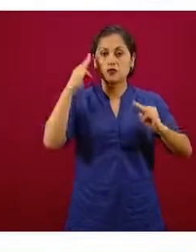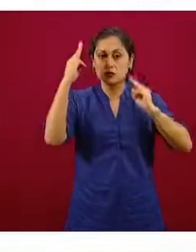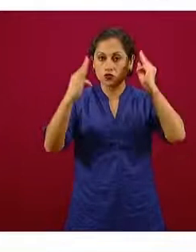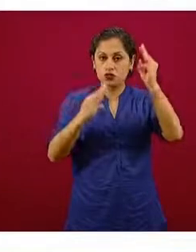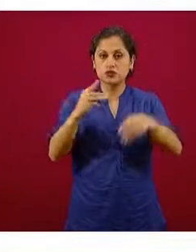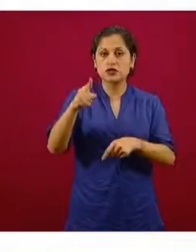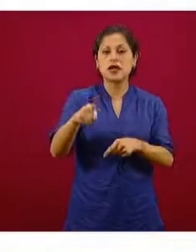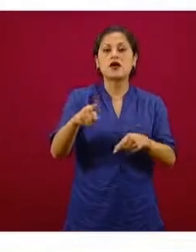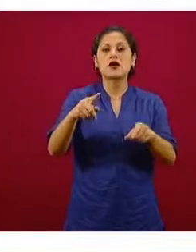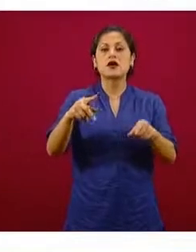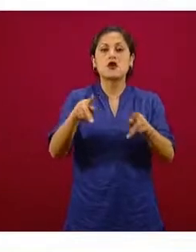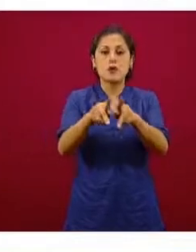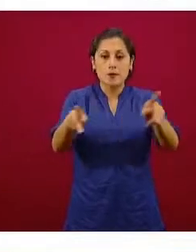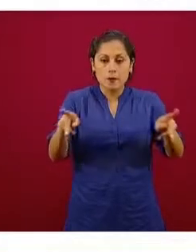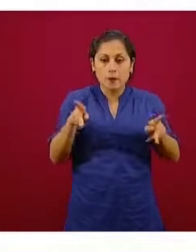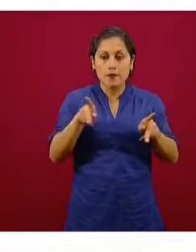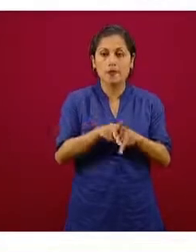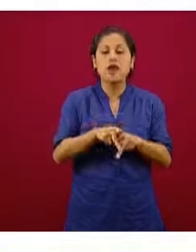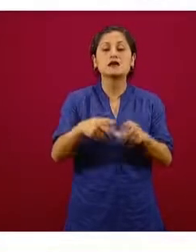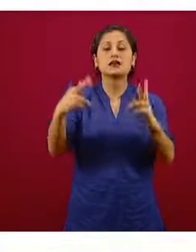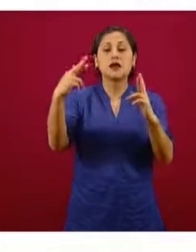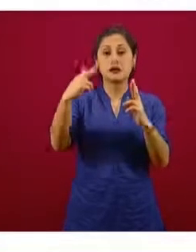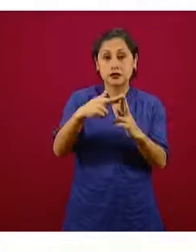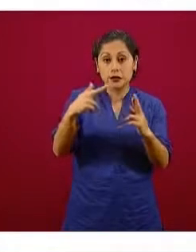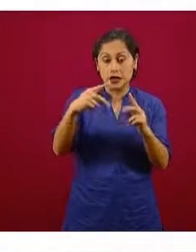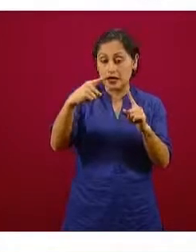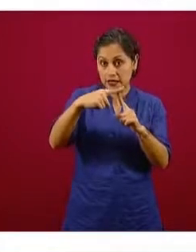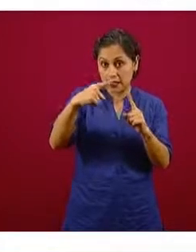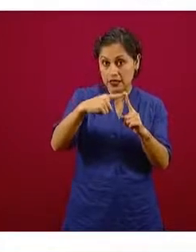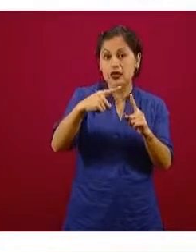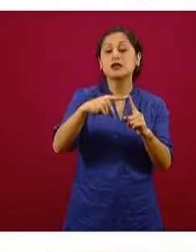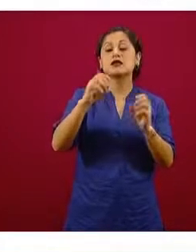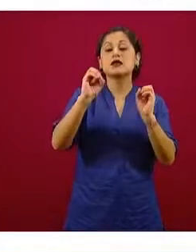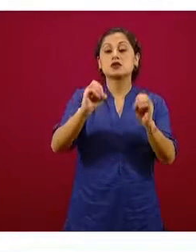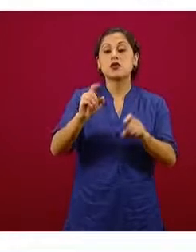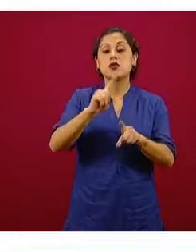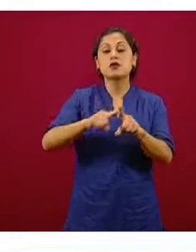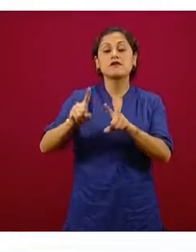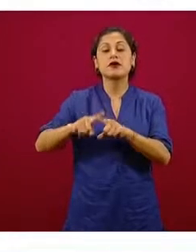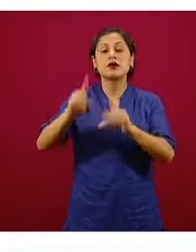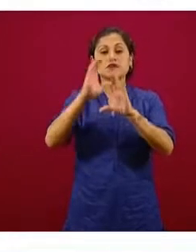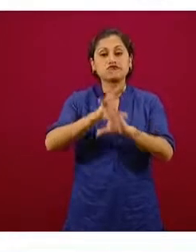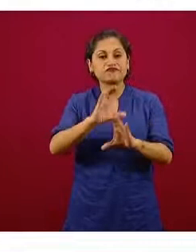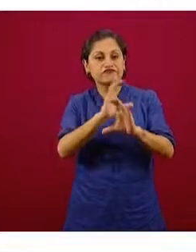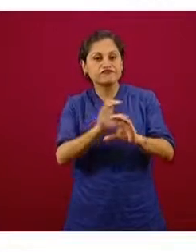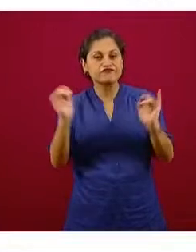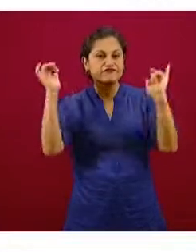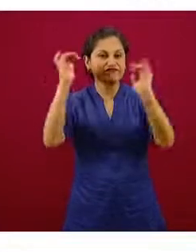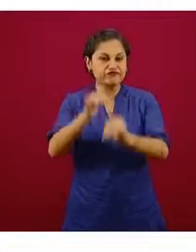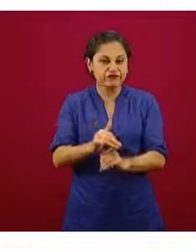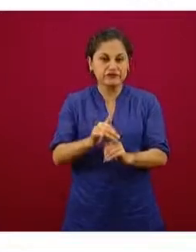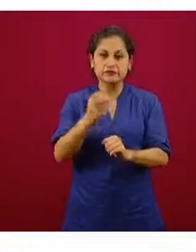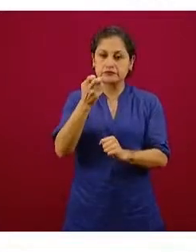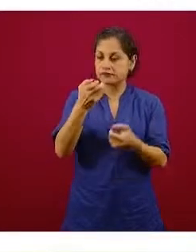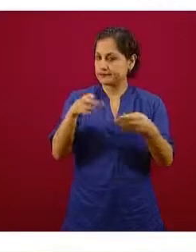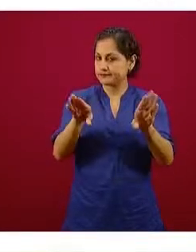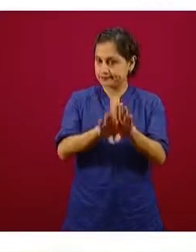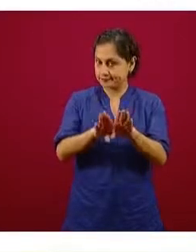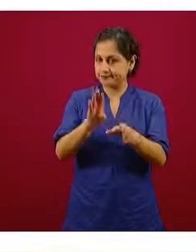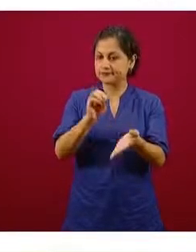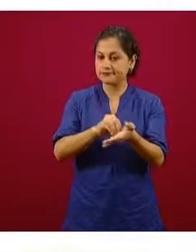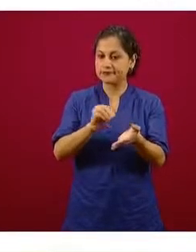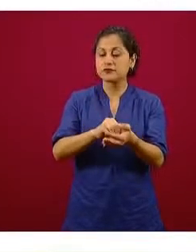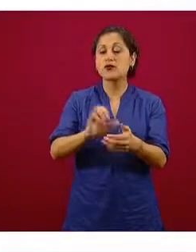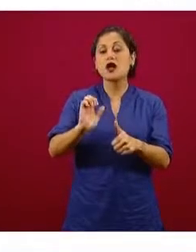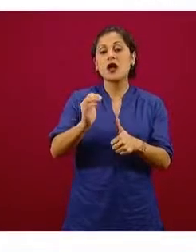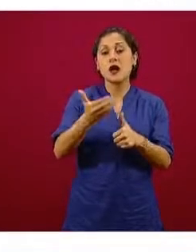los lugares de culto, las congregaciones masivas, conciertos similares y los bares